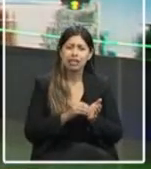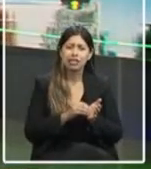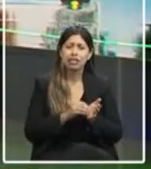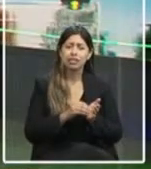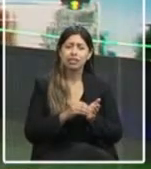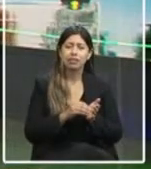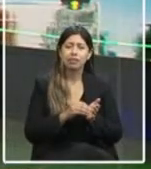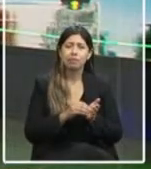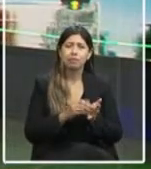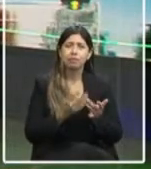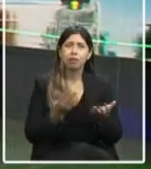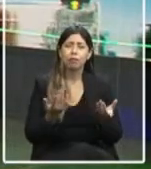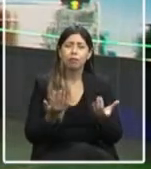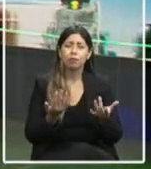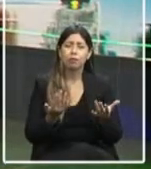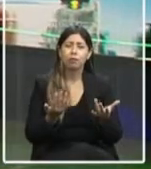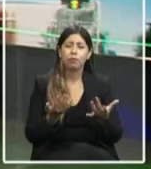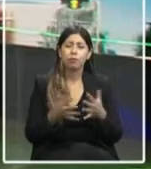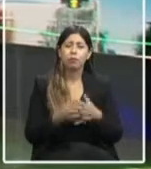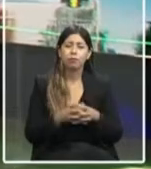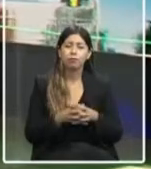nuestros